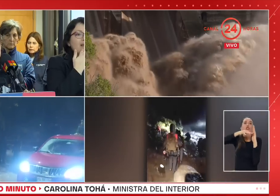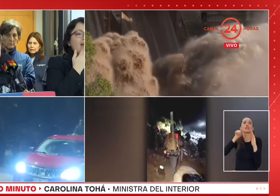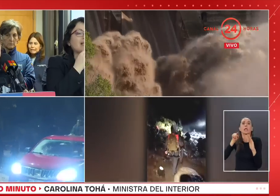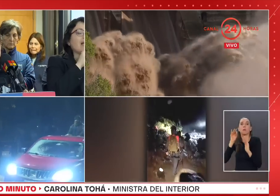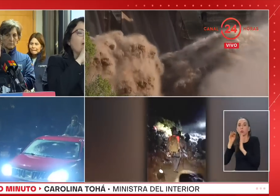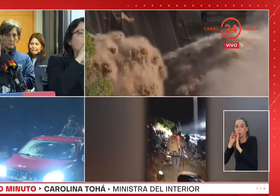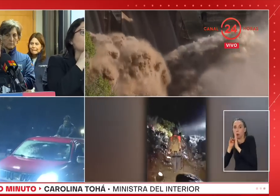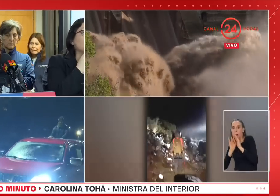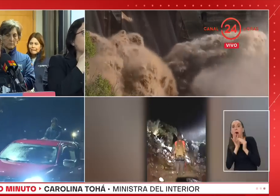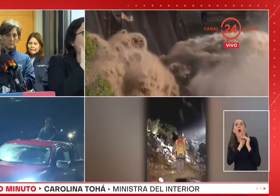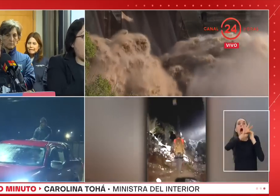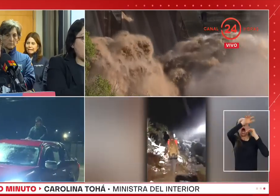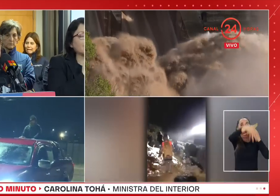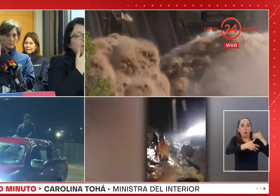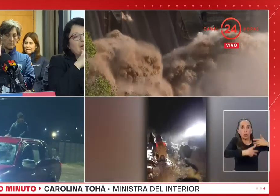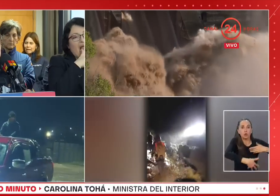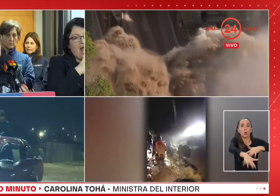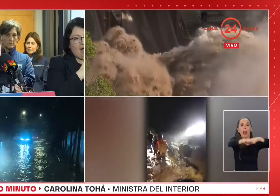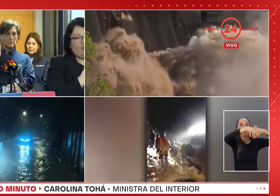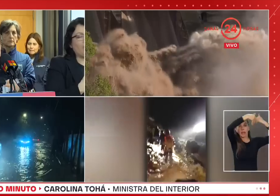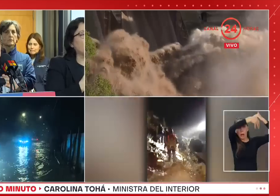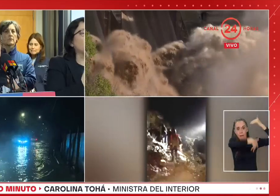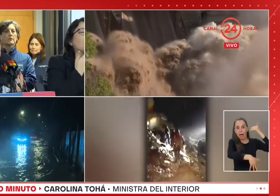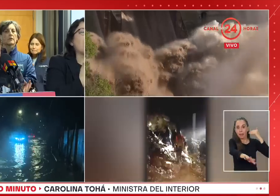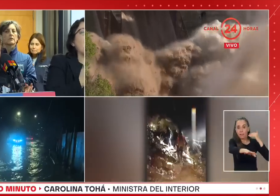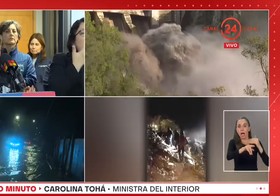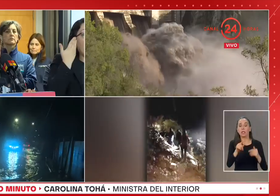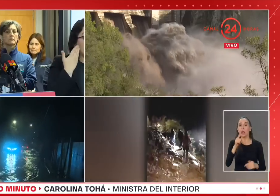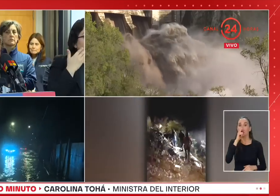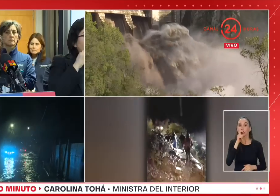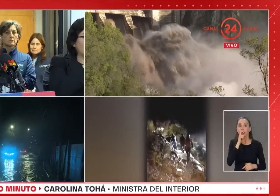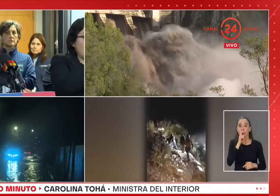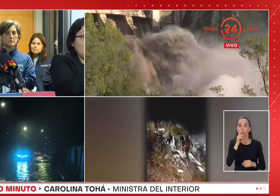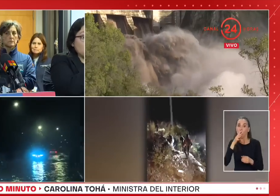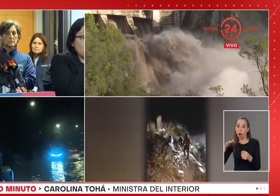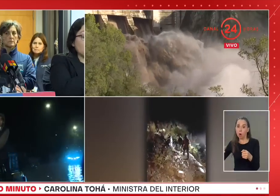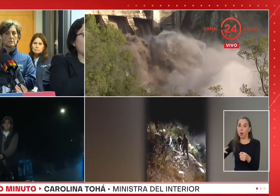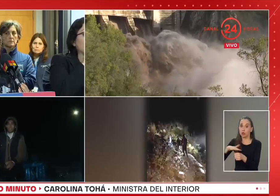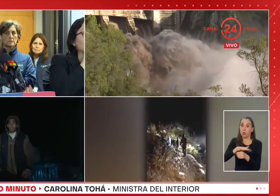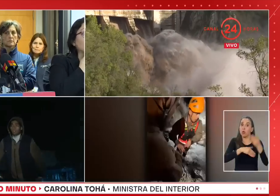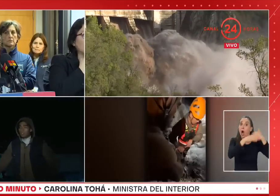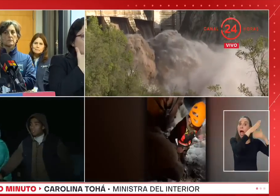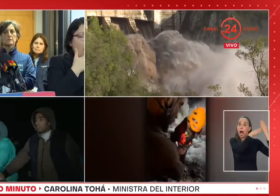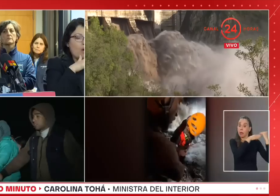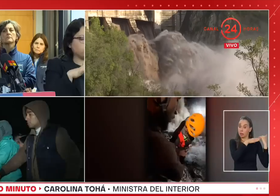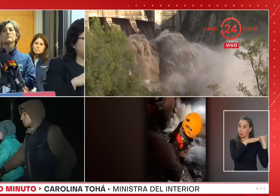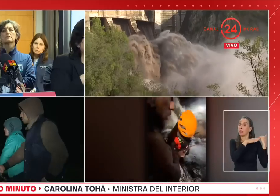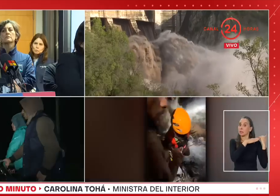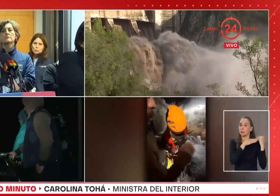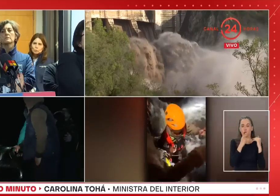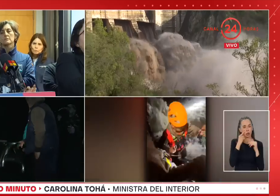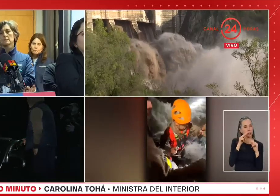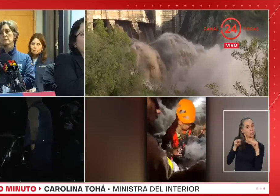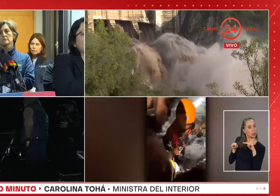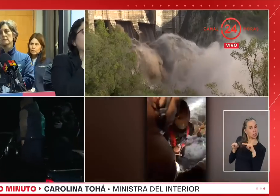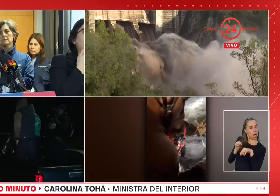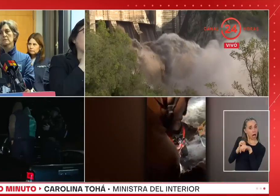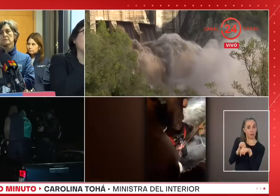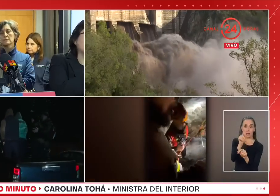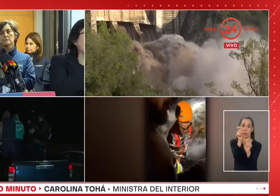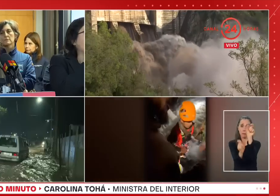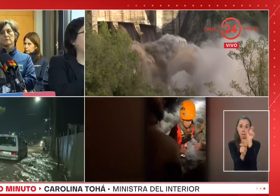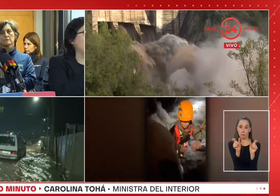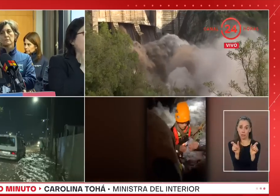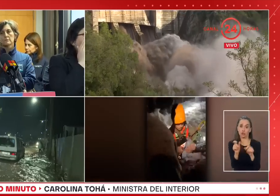Constitución ella en ocasiones anteriores el agua llegó a entrar a la ciudad entonces ahí mantenemos una situación de alerta y el llamado